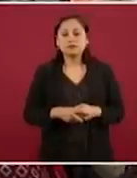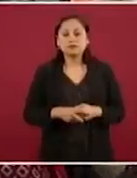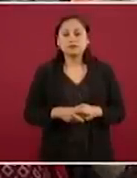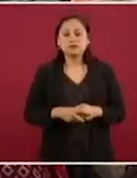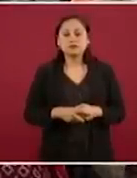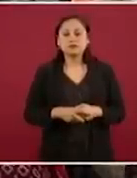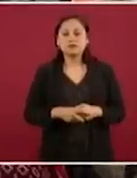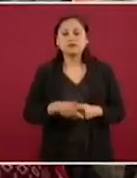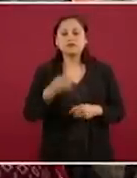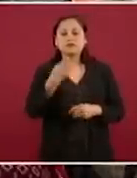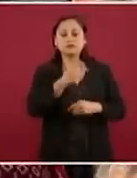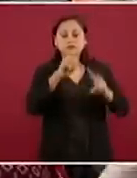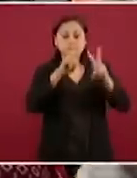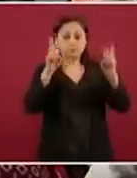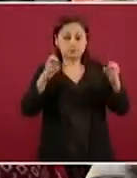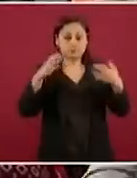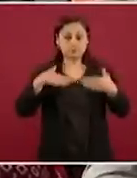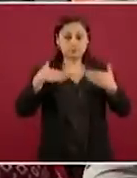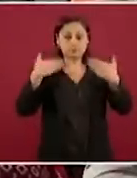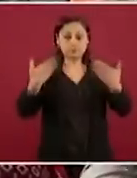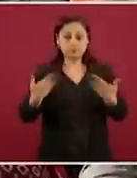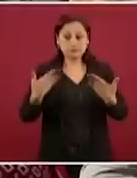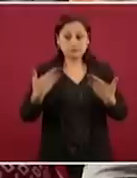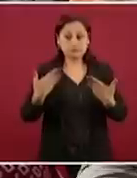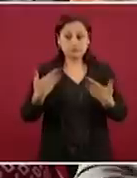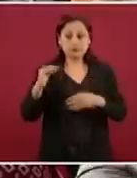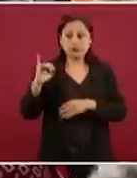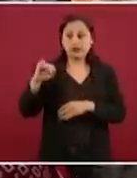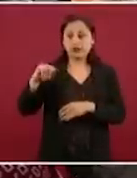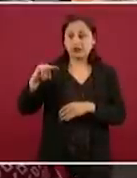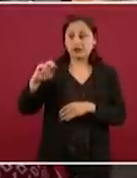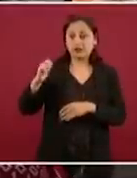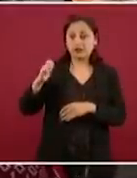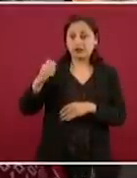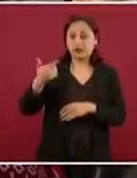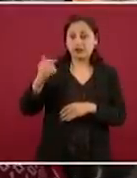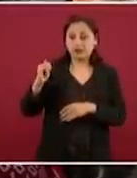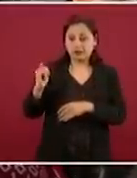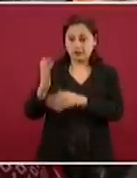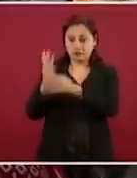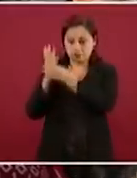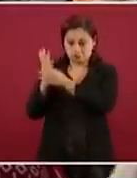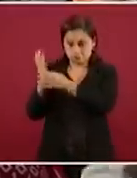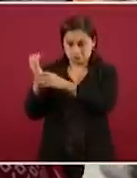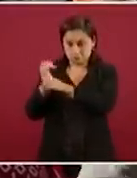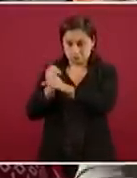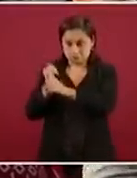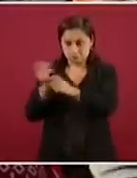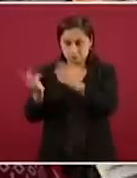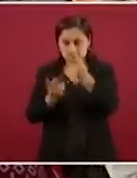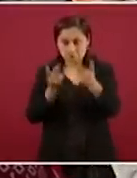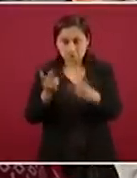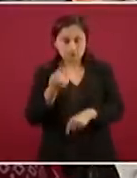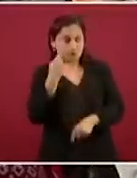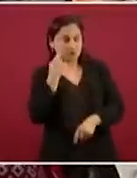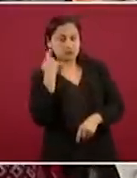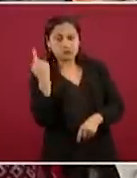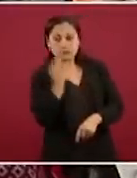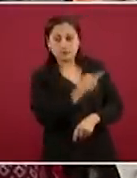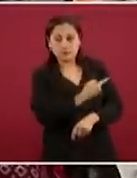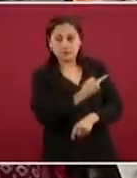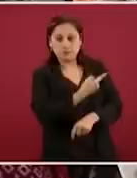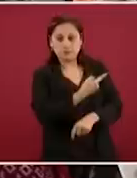Esta es la confianza del consumidor. Esto es INEGI, la fuente. Y estos son los